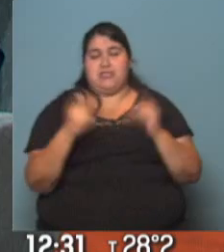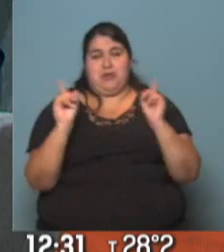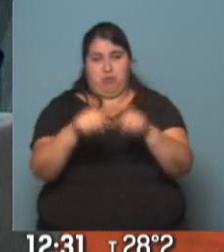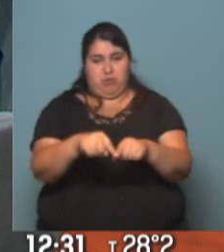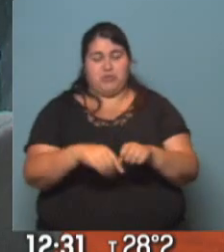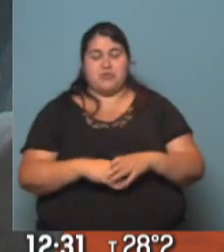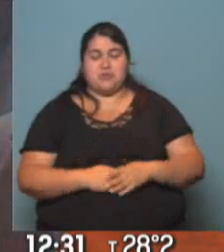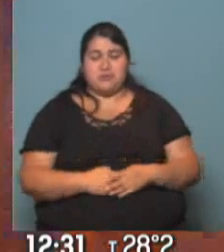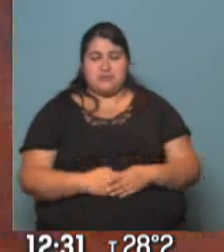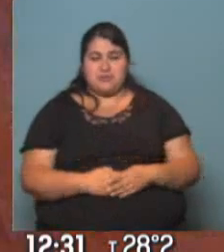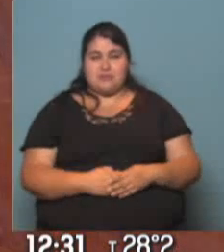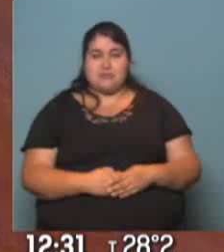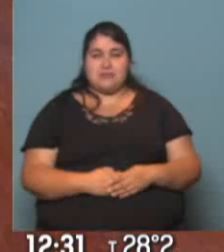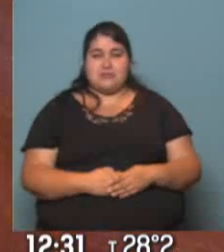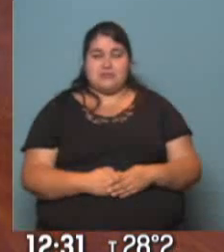solemos gracias